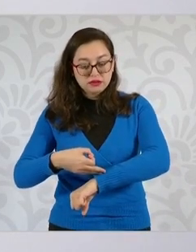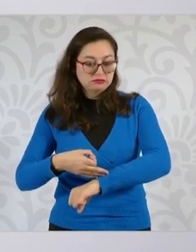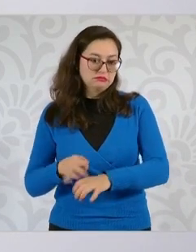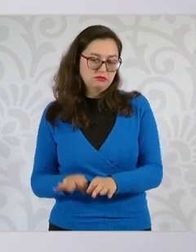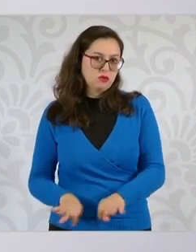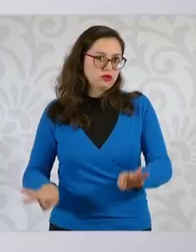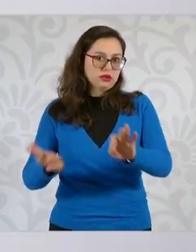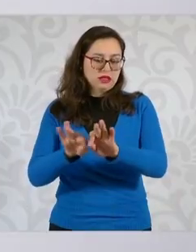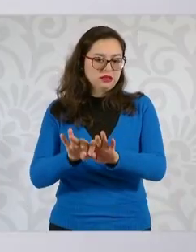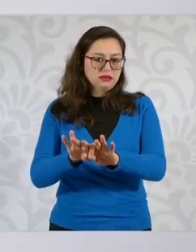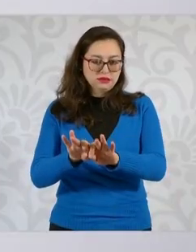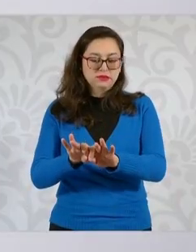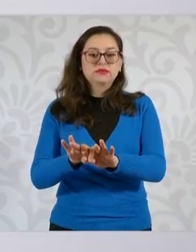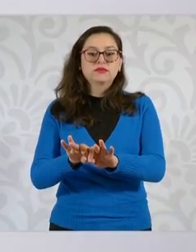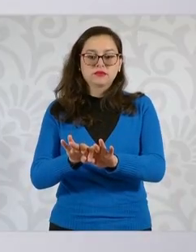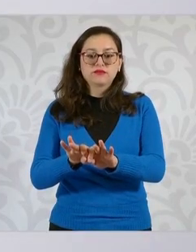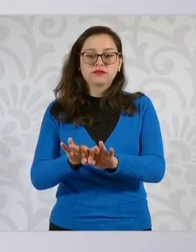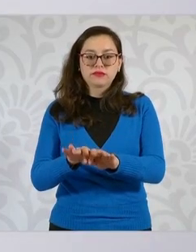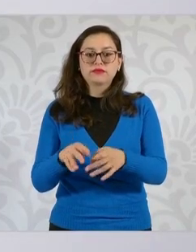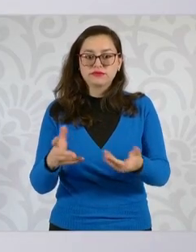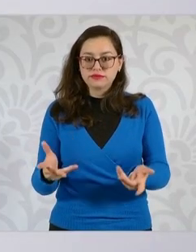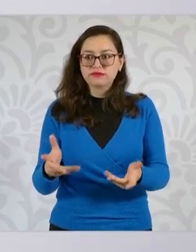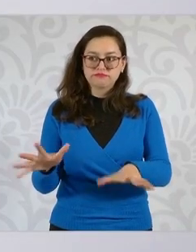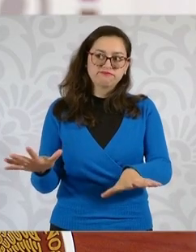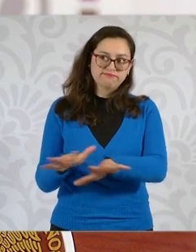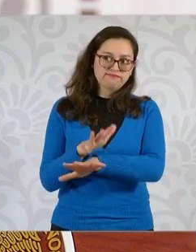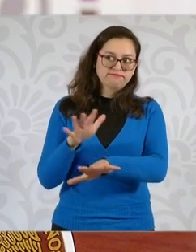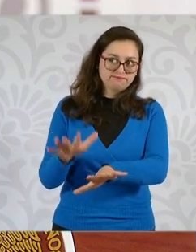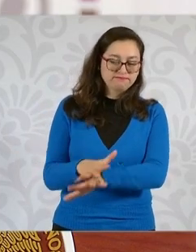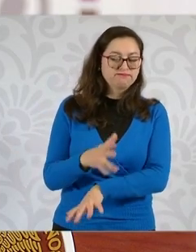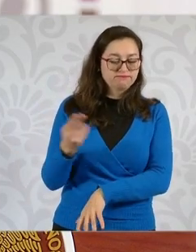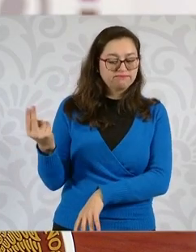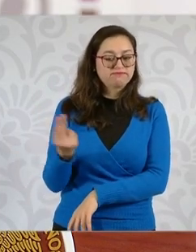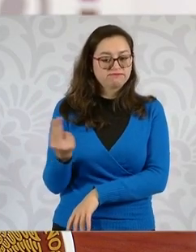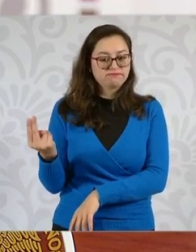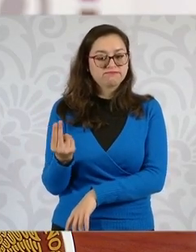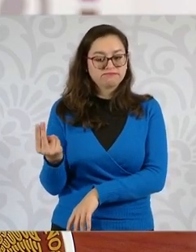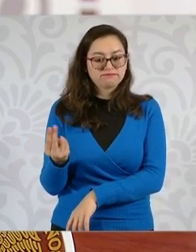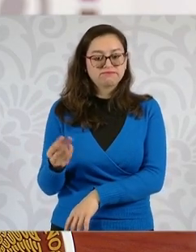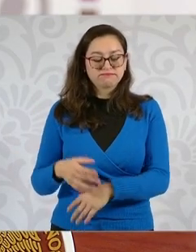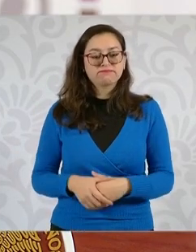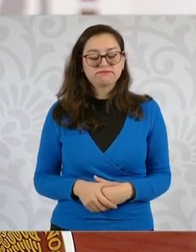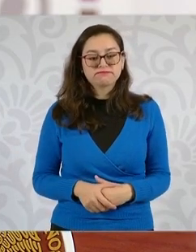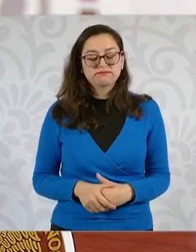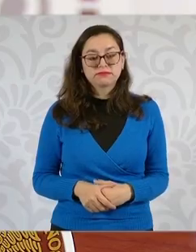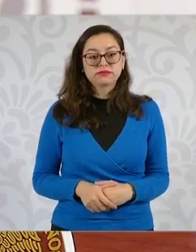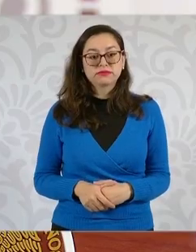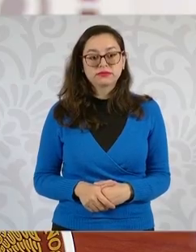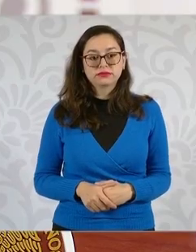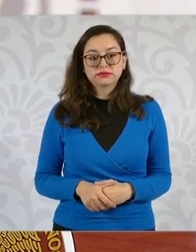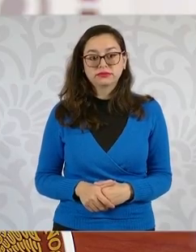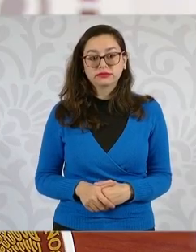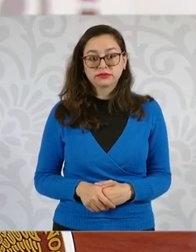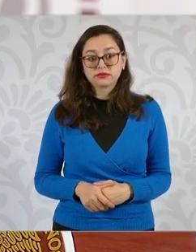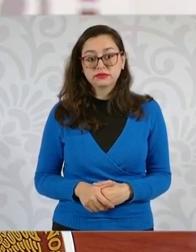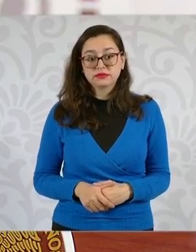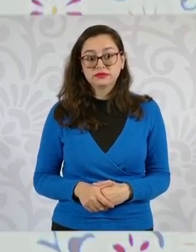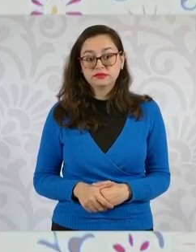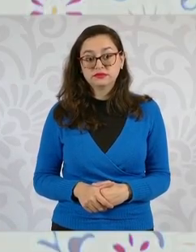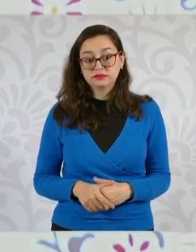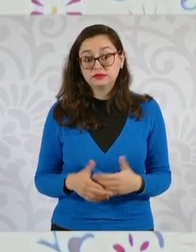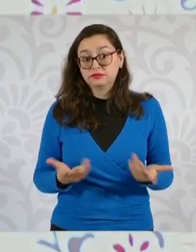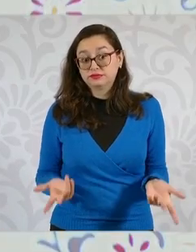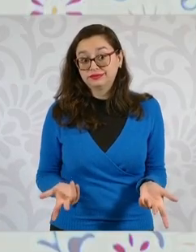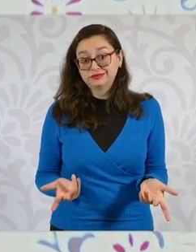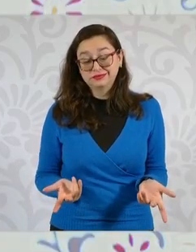relevante y también tiene que haber modificaciones entonces la reforma al poder judicial